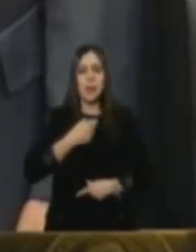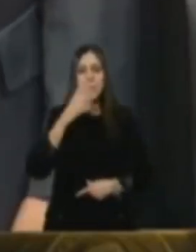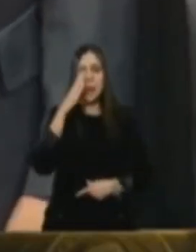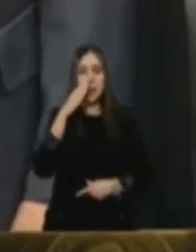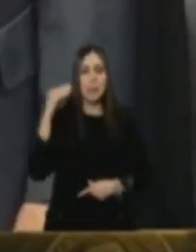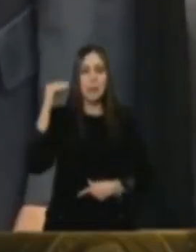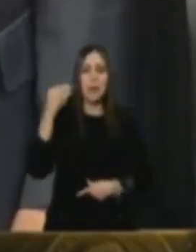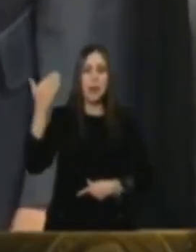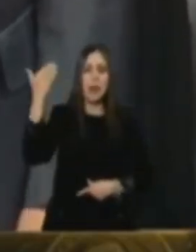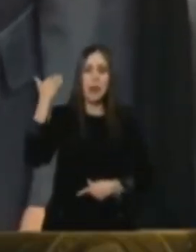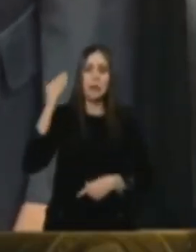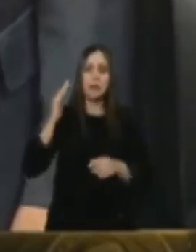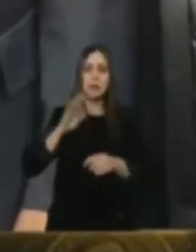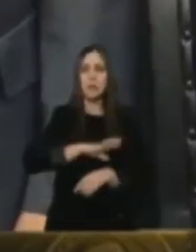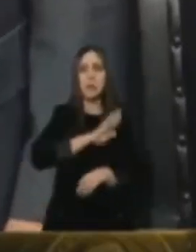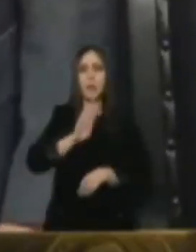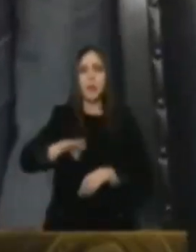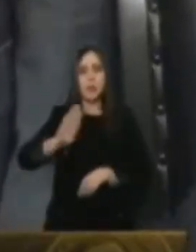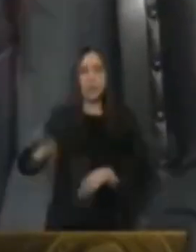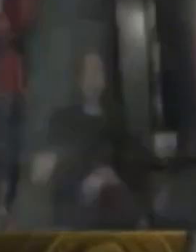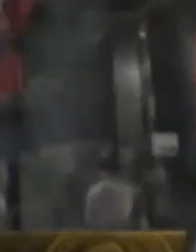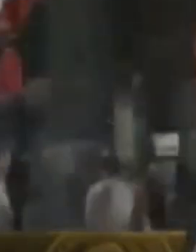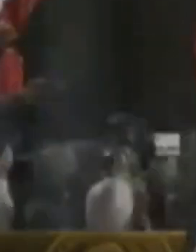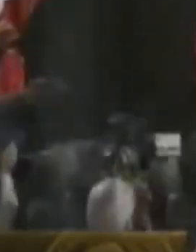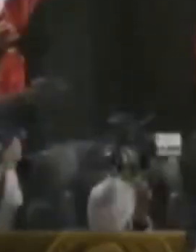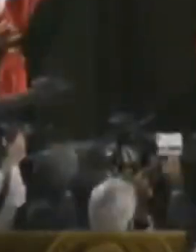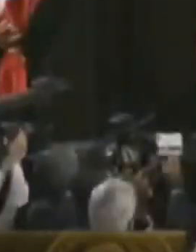han fallecido.